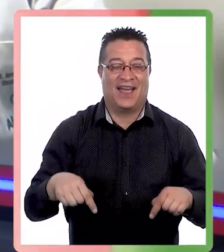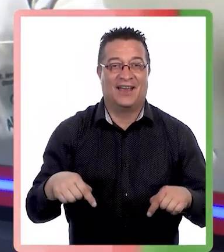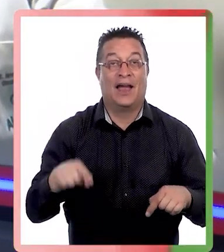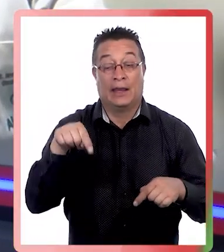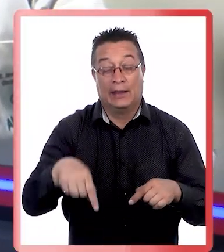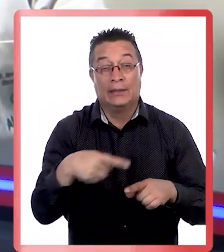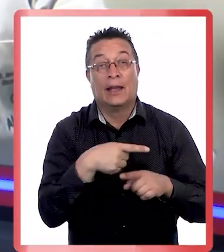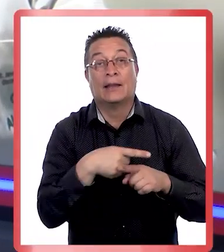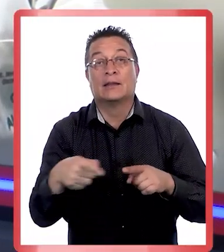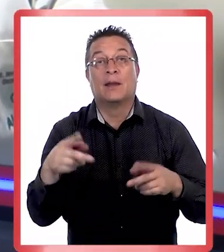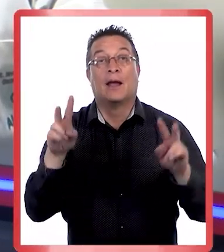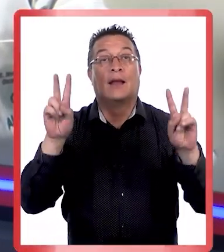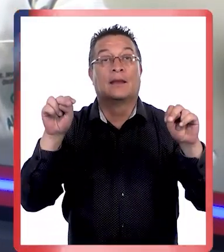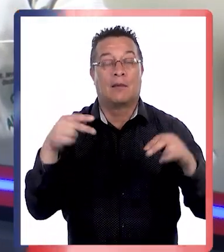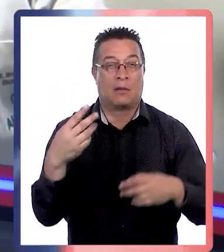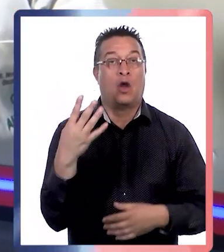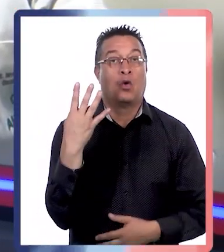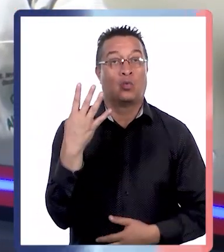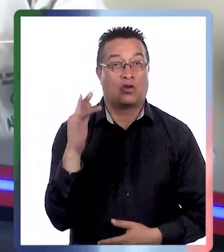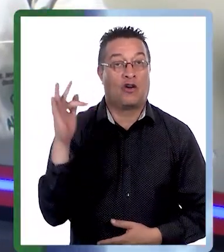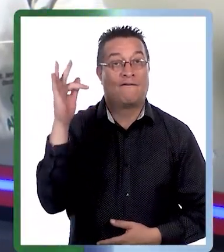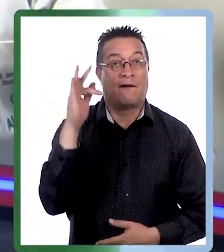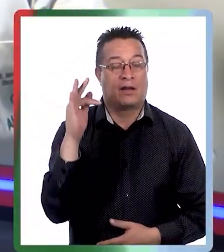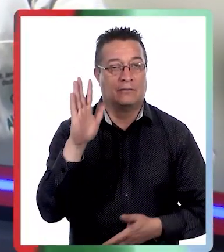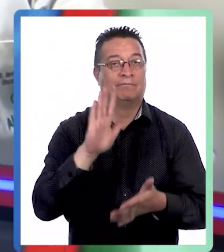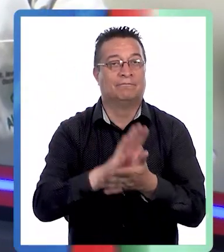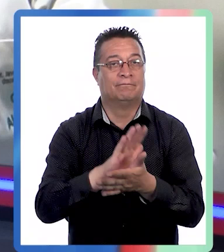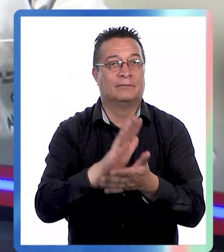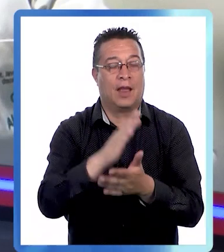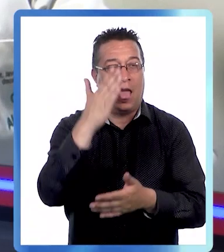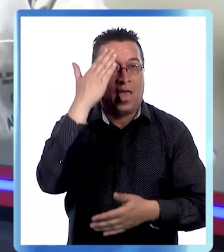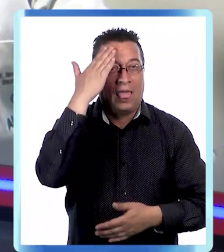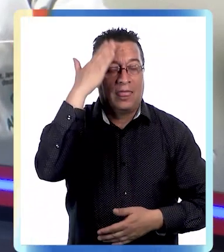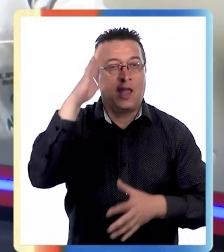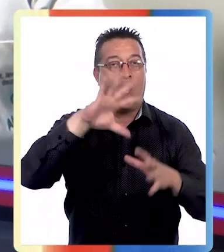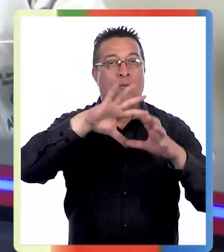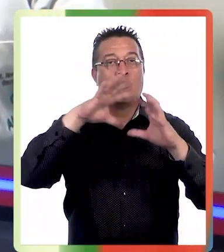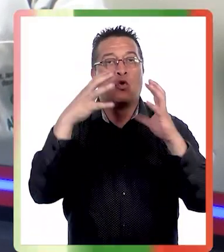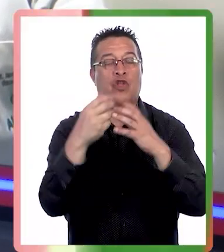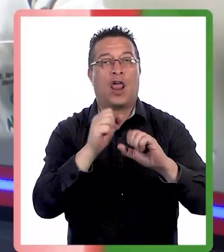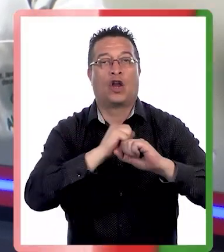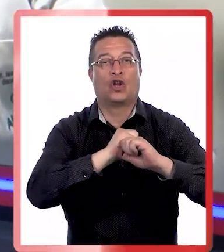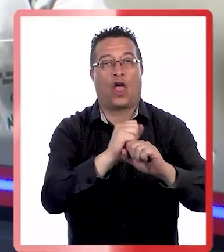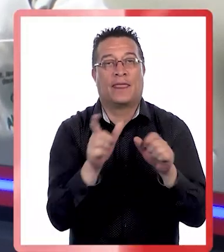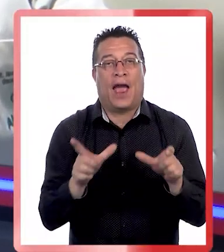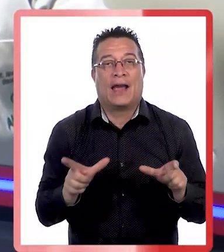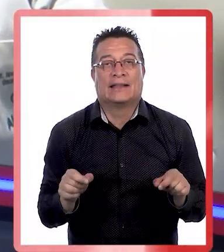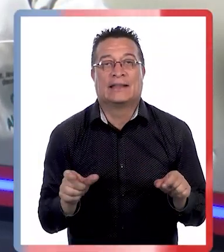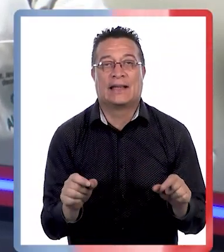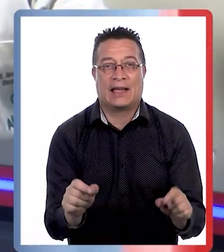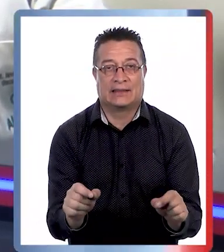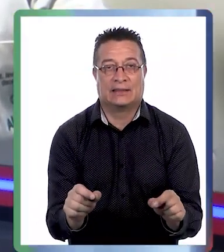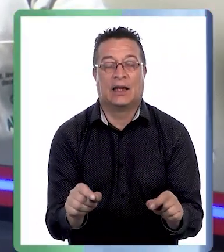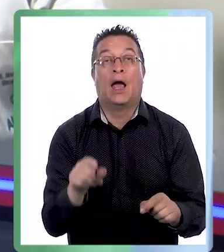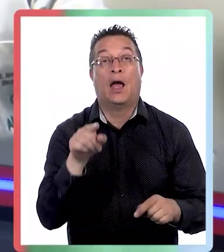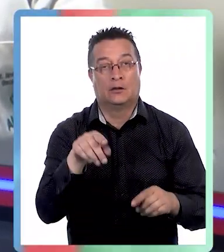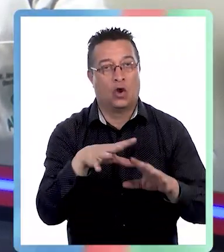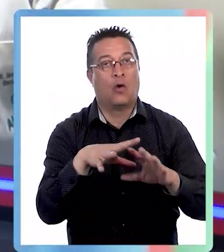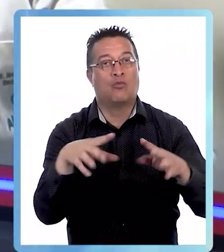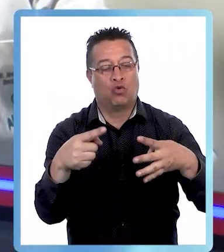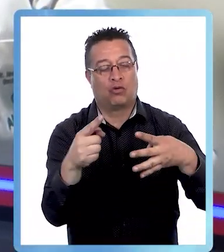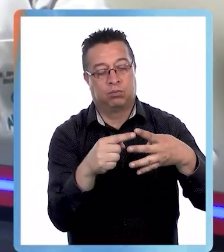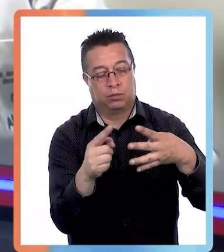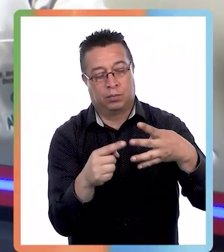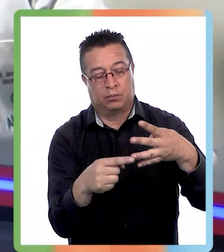semana, puntualmente el 4 de febrero, se conmemoró el Día Mundial de la Lucha contra el Cáncer, lo que sin duda supone muchos desafíos